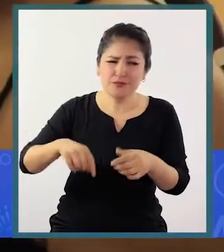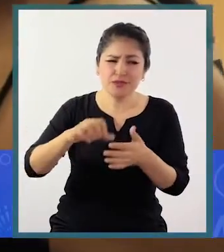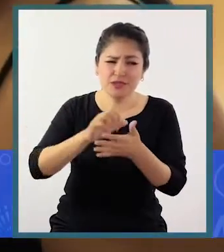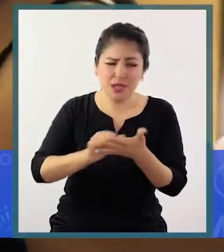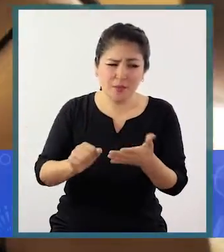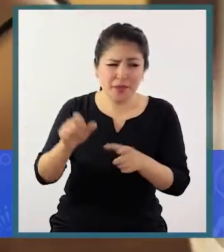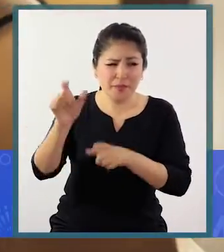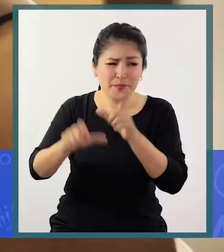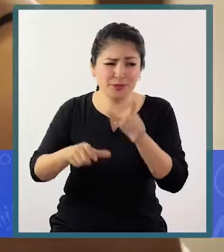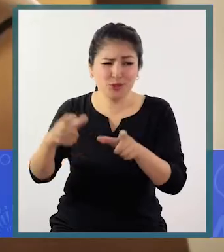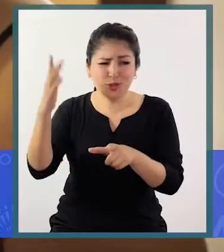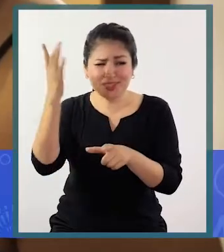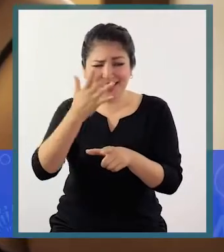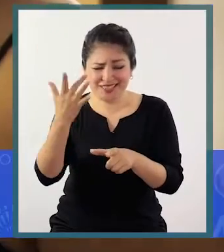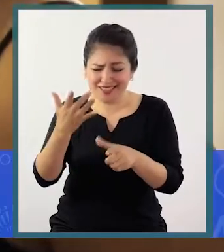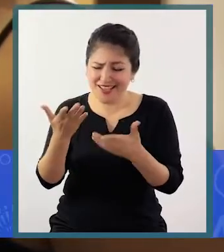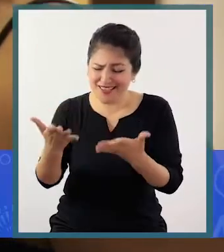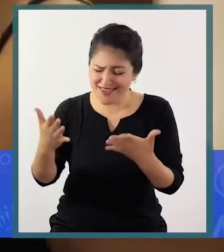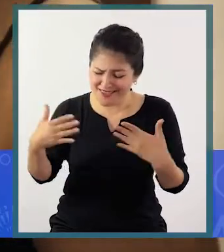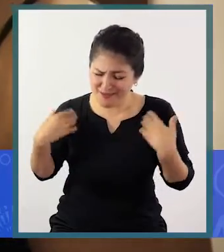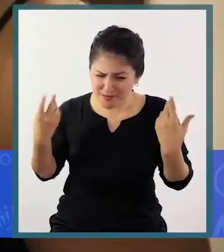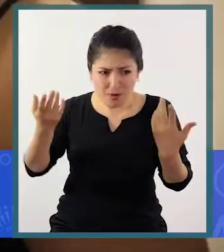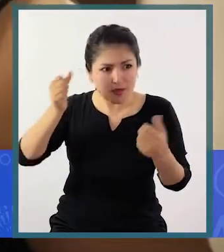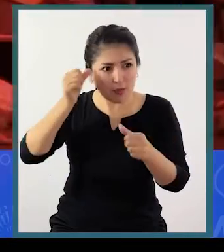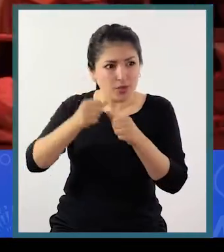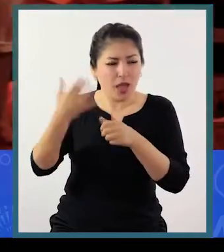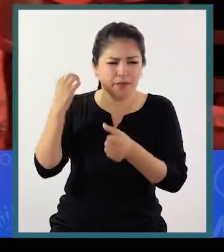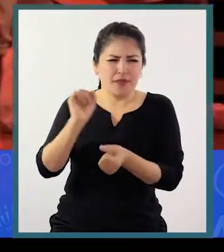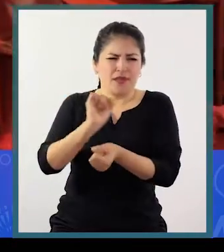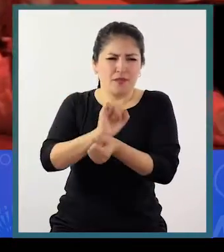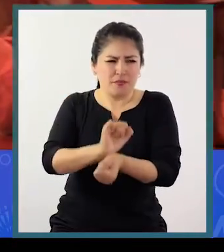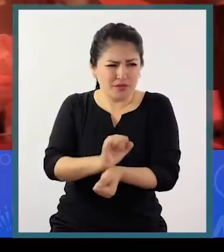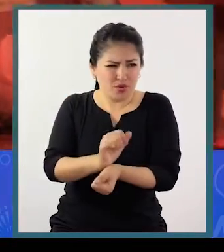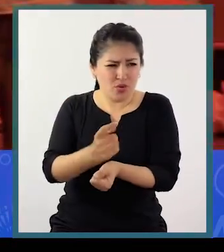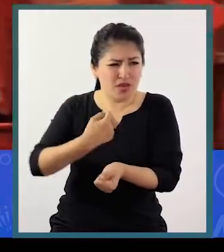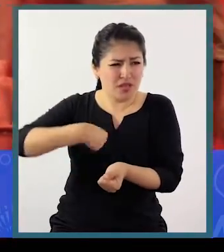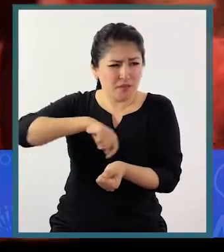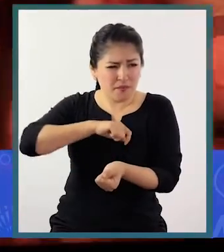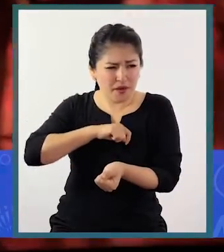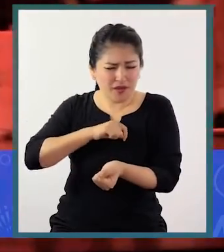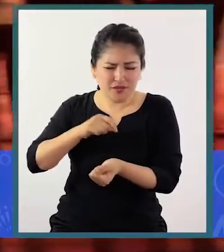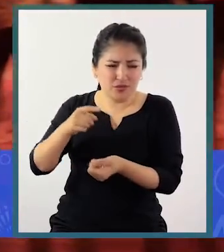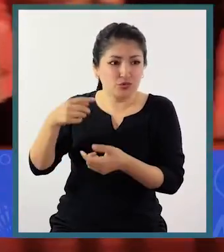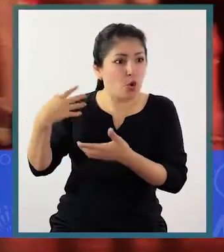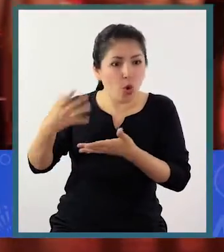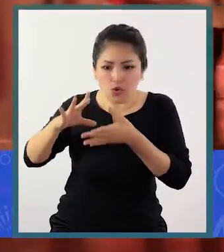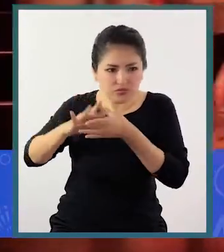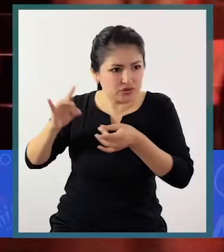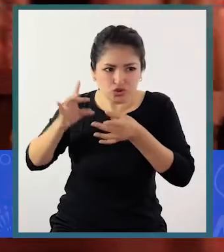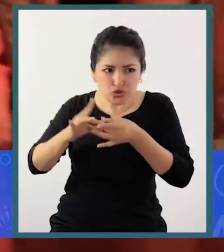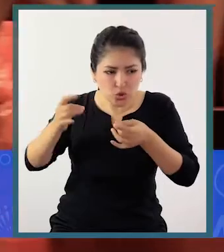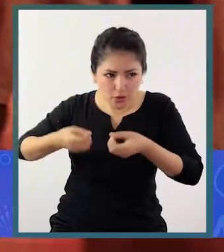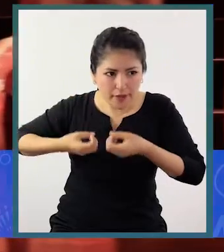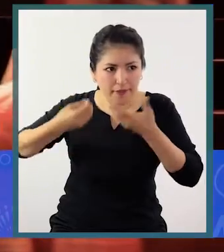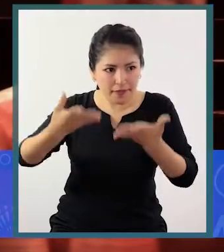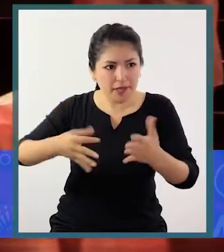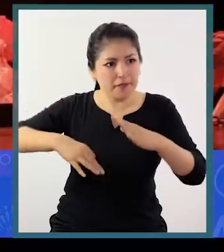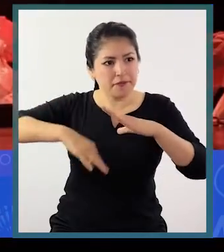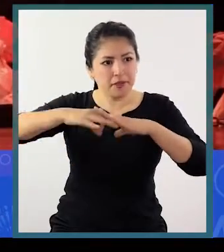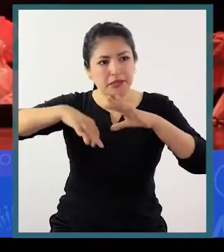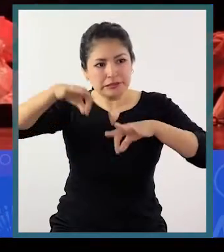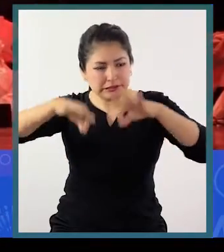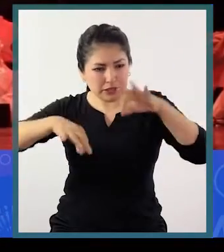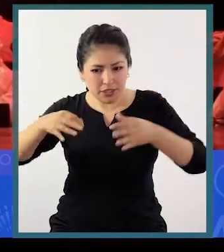gente negra, a la gente de que siempre tuvo esclavos, de que cuando vinieron los españoles, todo eso, lo vamos a representar en el